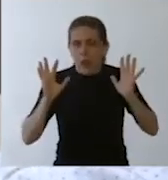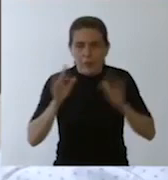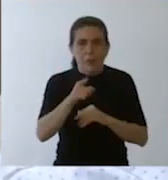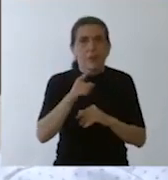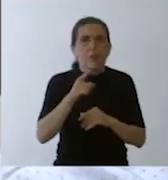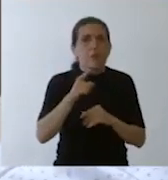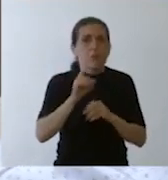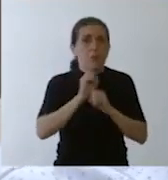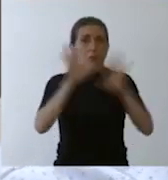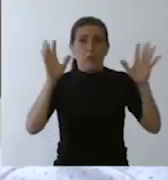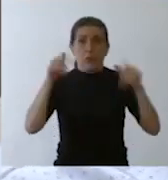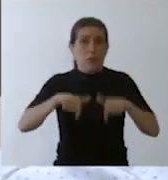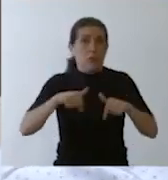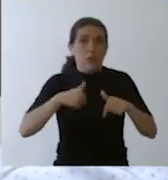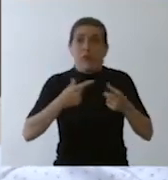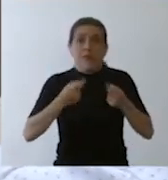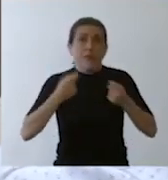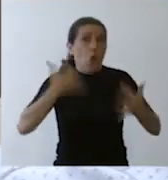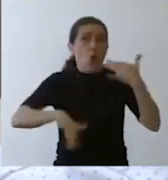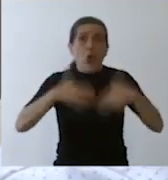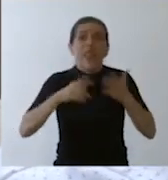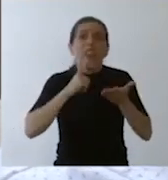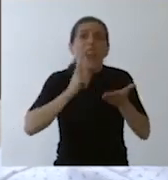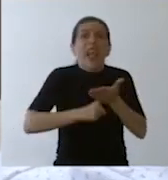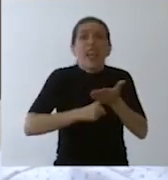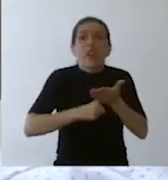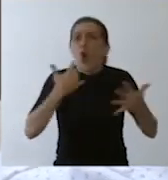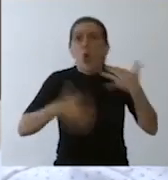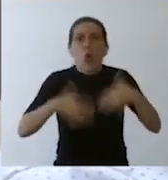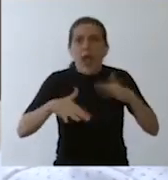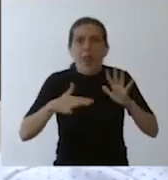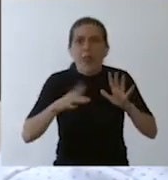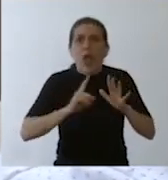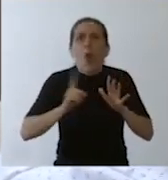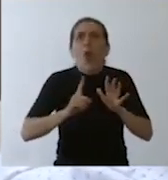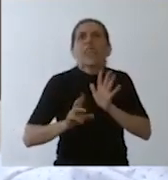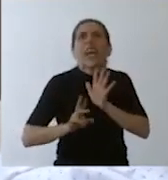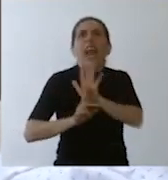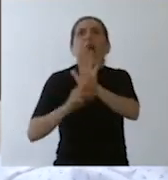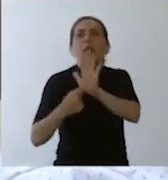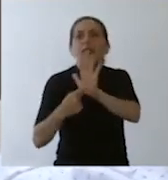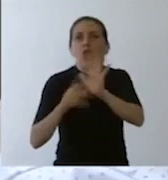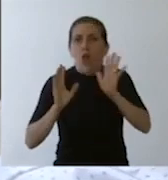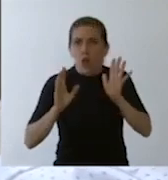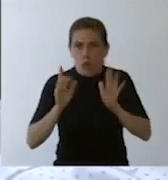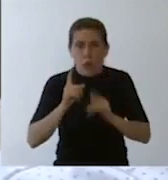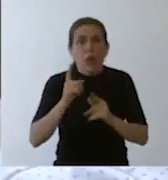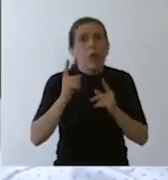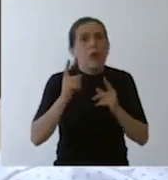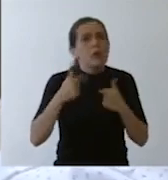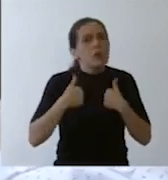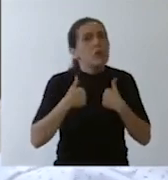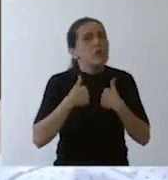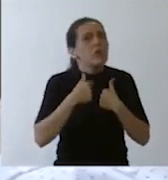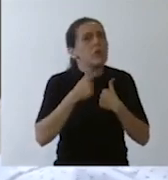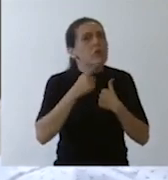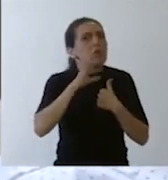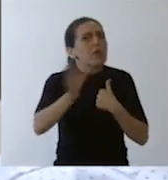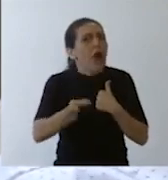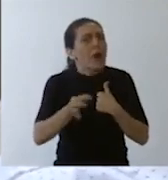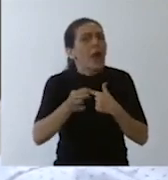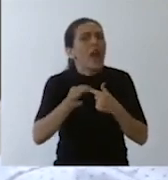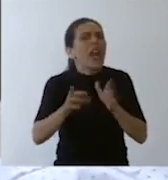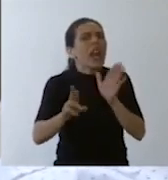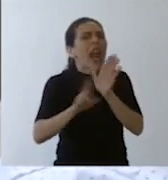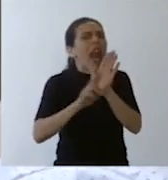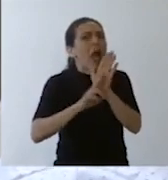claramente es un decreto de necesidad y urgencia, que no es un decreto reglamentario, ¿no? Entonces la pregunta que quiero hacer es, ¿cuándo se va a conocer la reglamentación